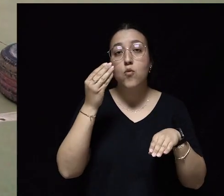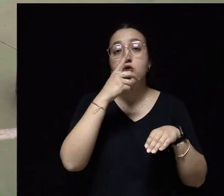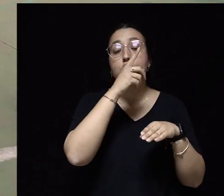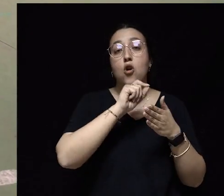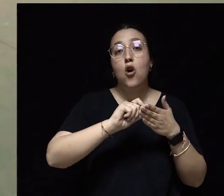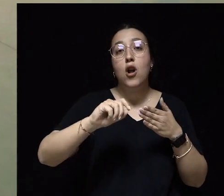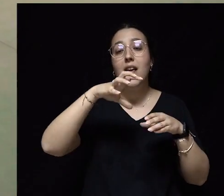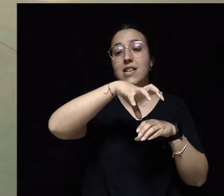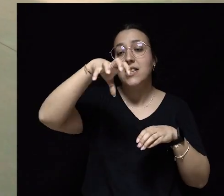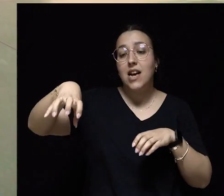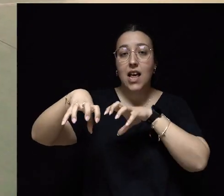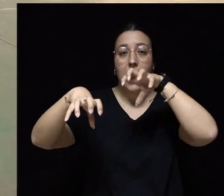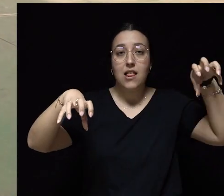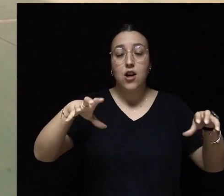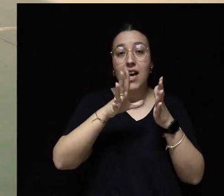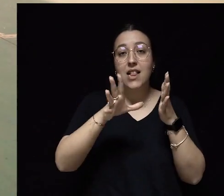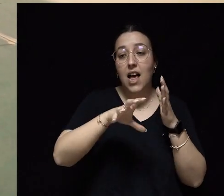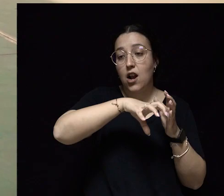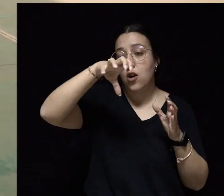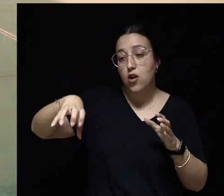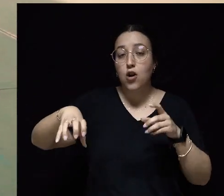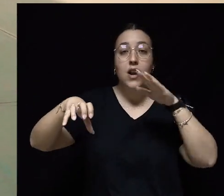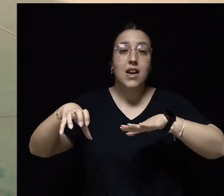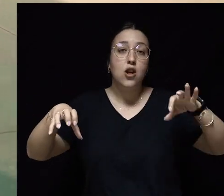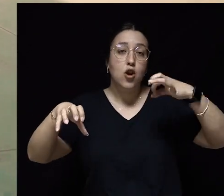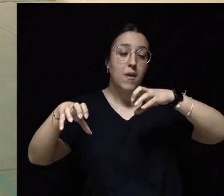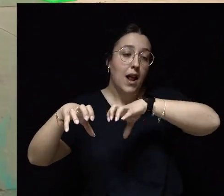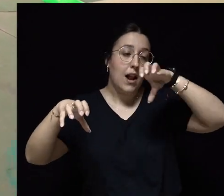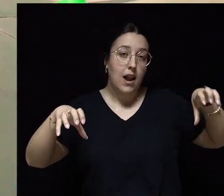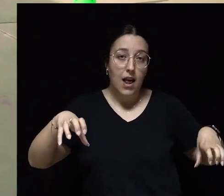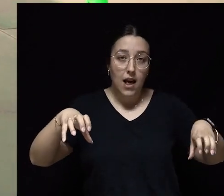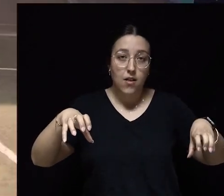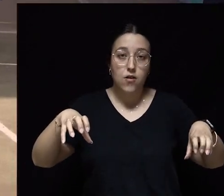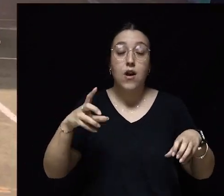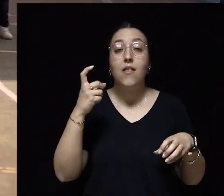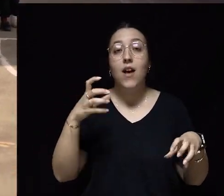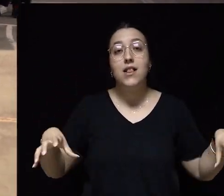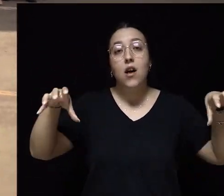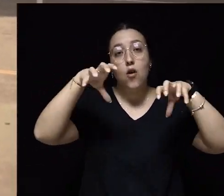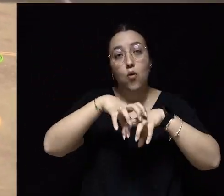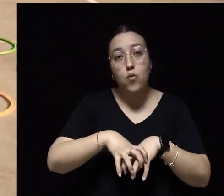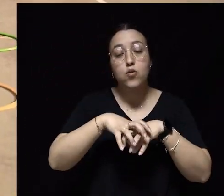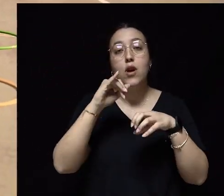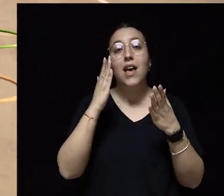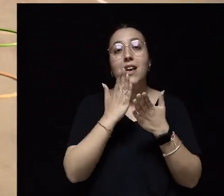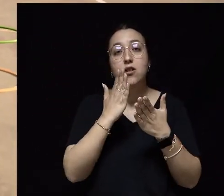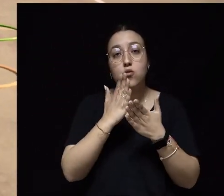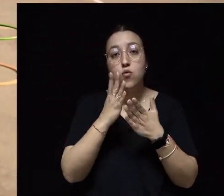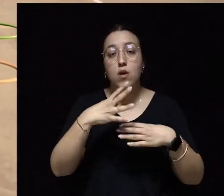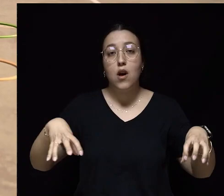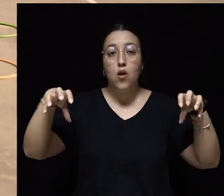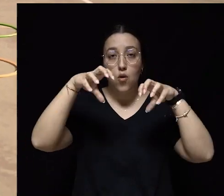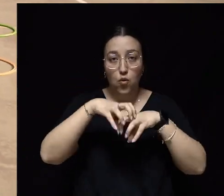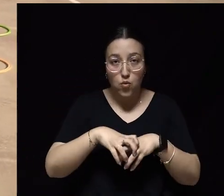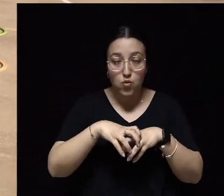su desarrollo exitoso en el ámbito escolar. Sin dejar de tener en cuenta que aumenta la tasa de finalización en la